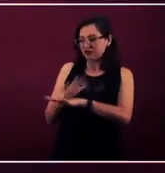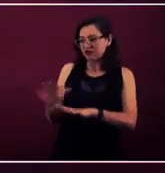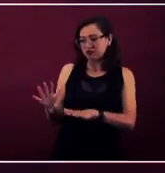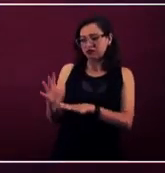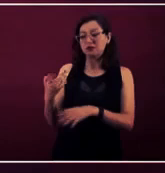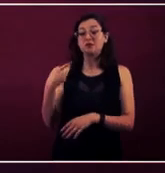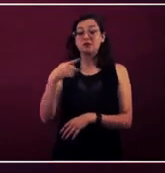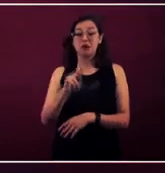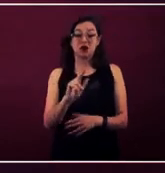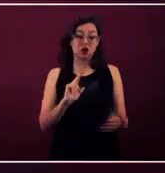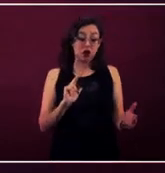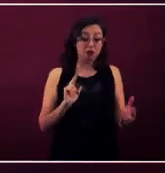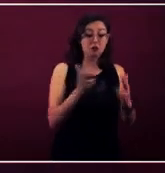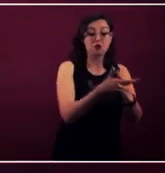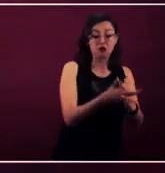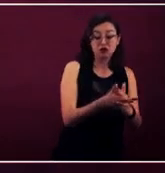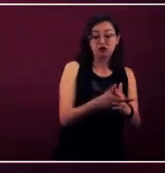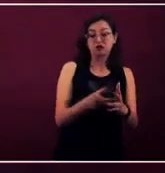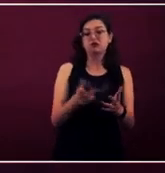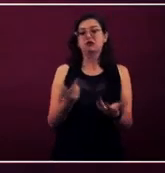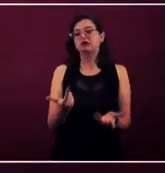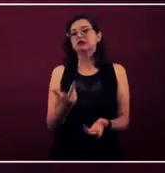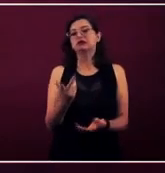Sí, en el caso de desaparecidos.